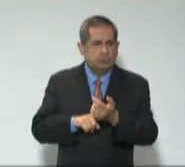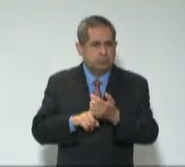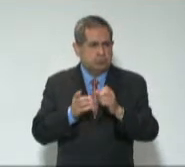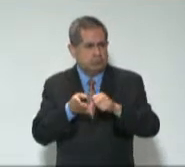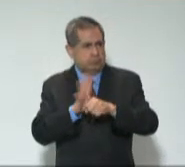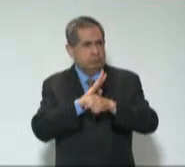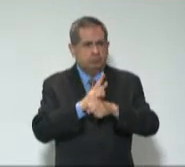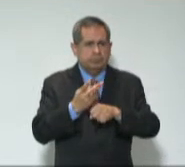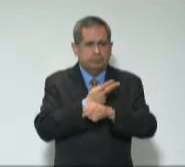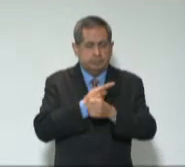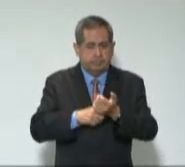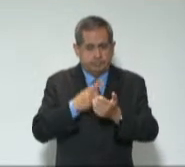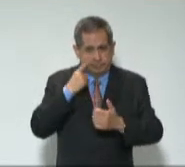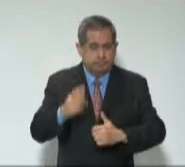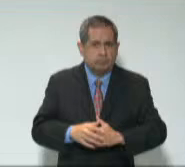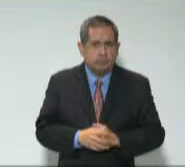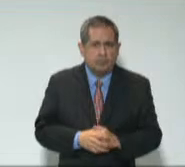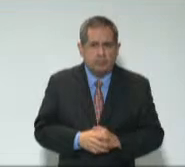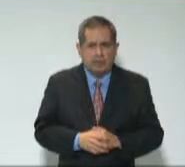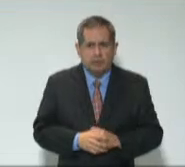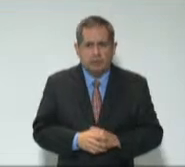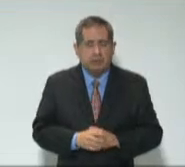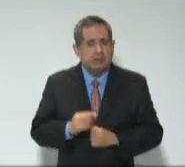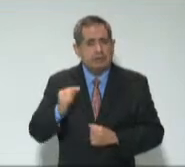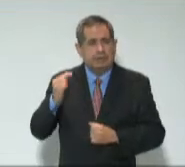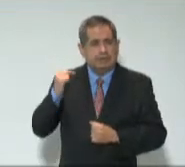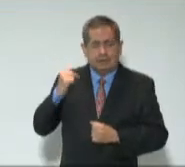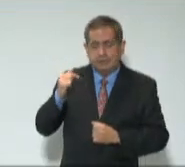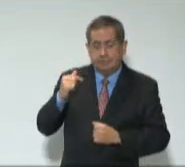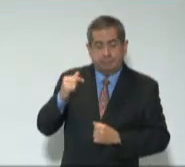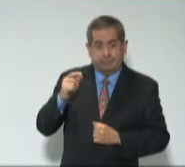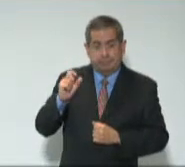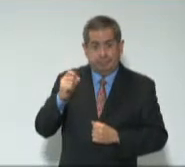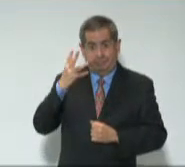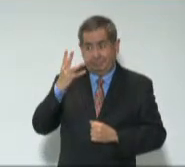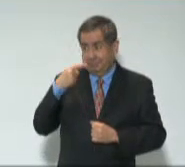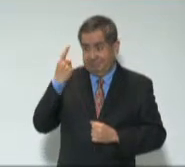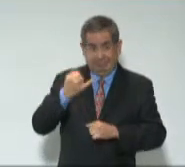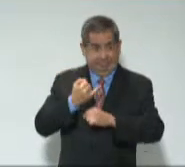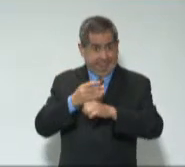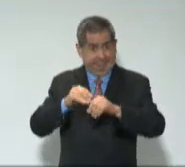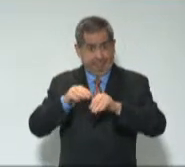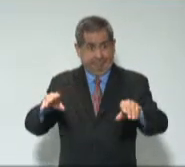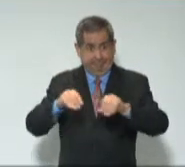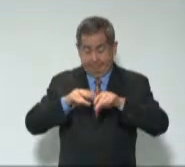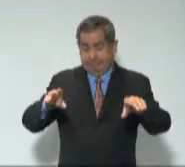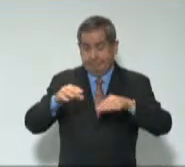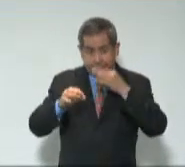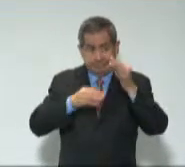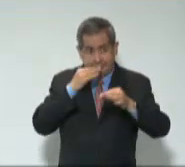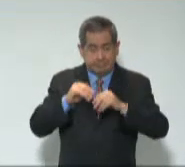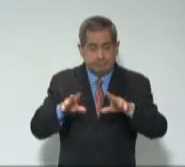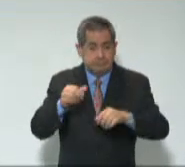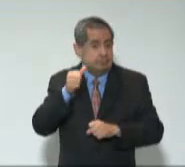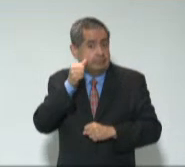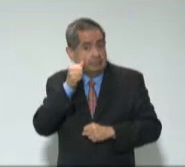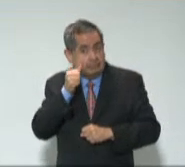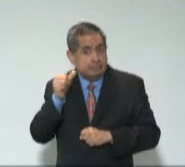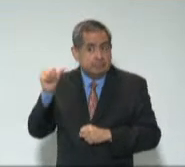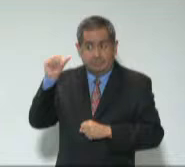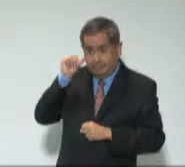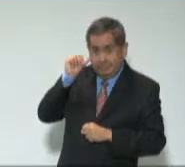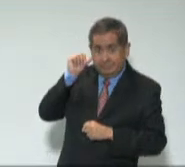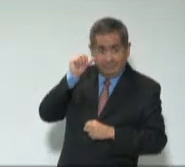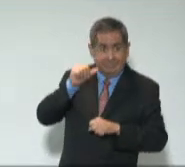pandemia en las últimas 24 horas esto es información de el día de ayer digamos es la más